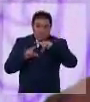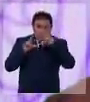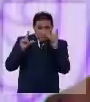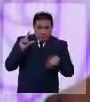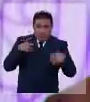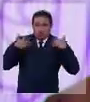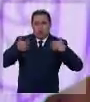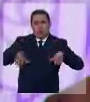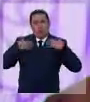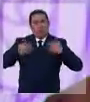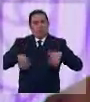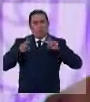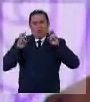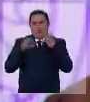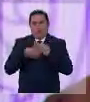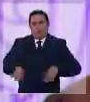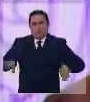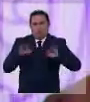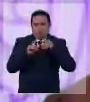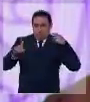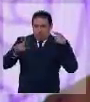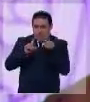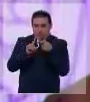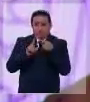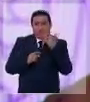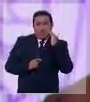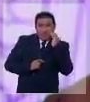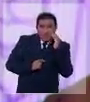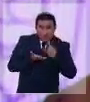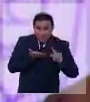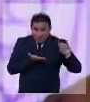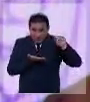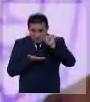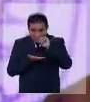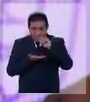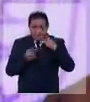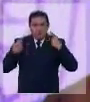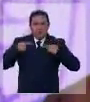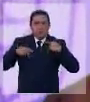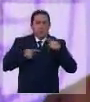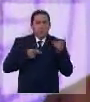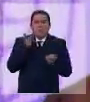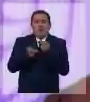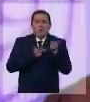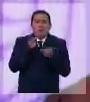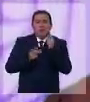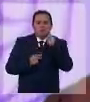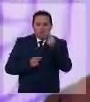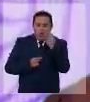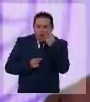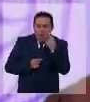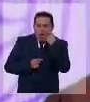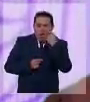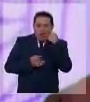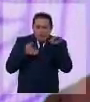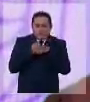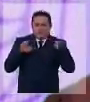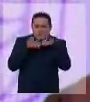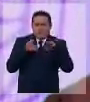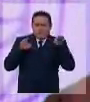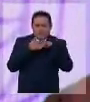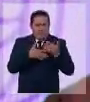más preguntas y conversaciones mereció en la convocatoria que hizo el Instituto Nacional Electoral en redes sociales para el debate, más de